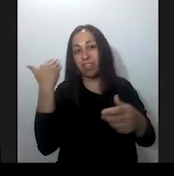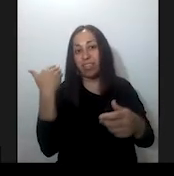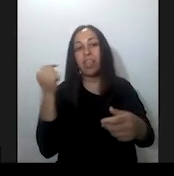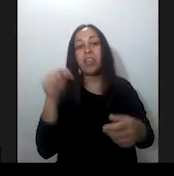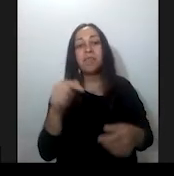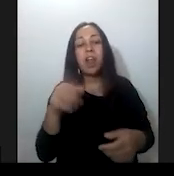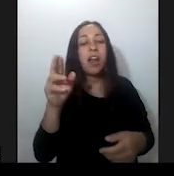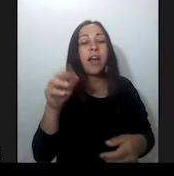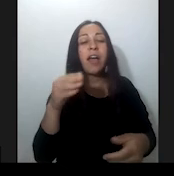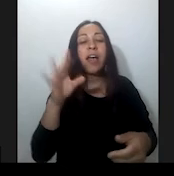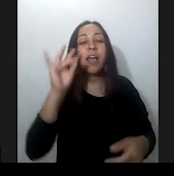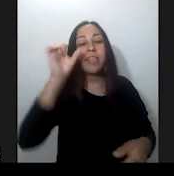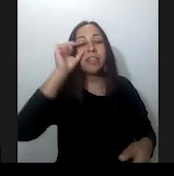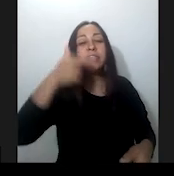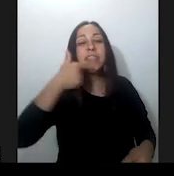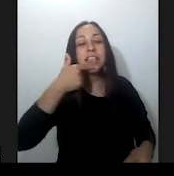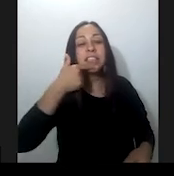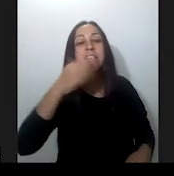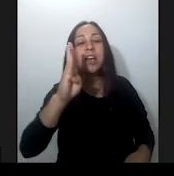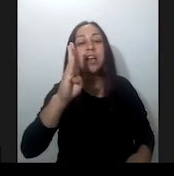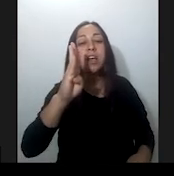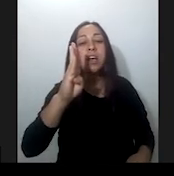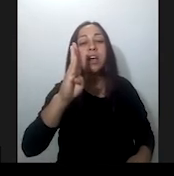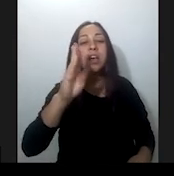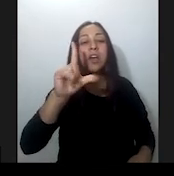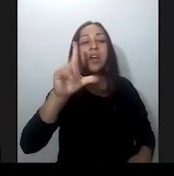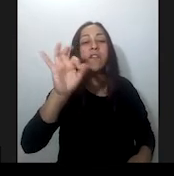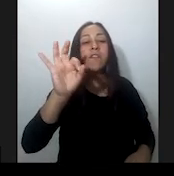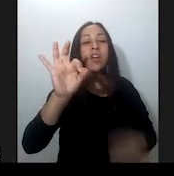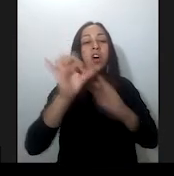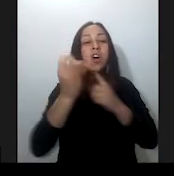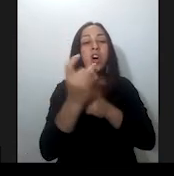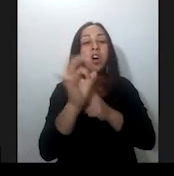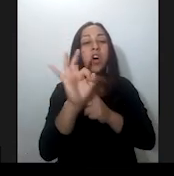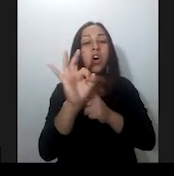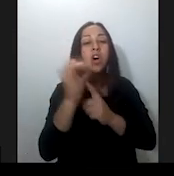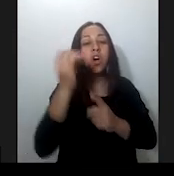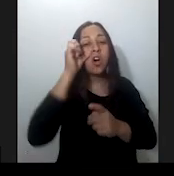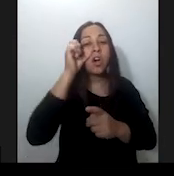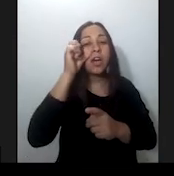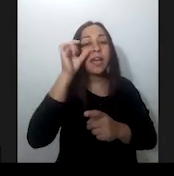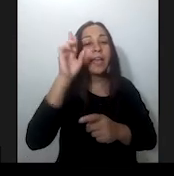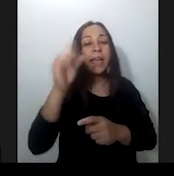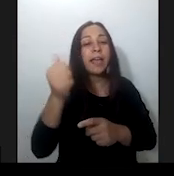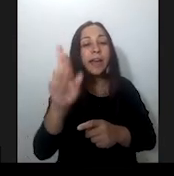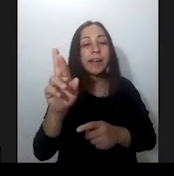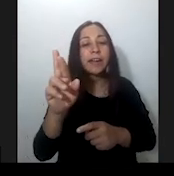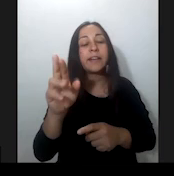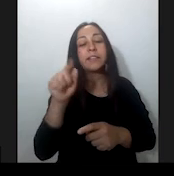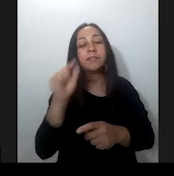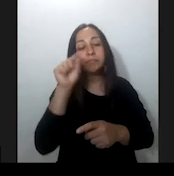este ejercicio ya lo tiene hecho, pero lo vamos a desbloquear. Bien, lo acabo de desbloquear.